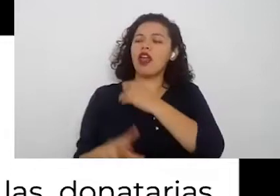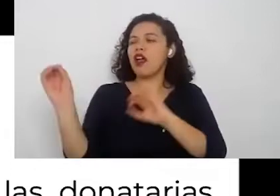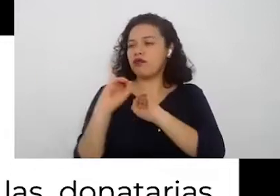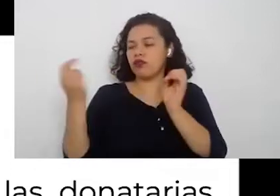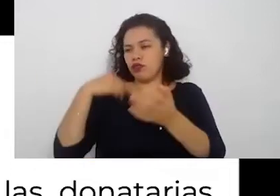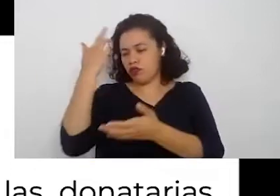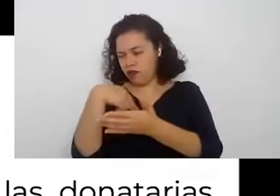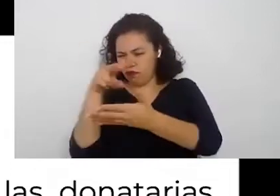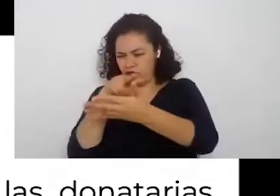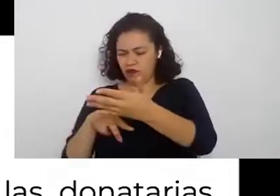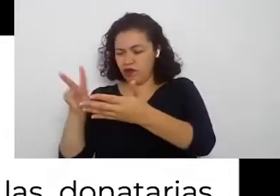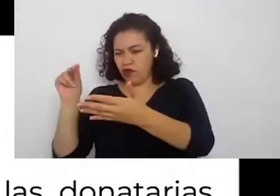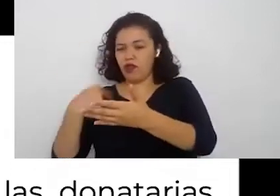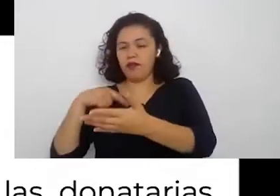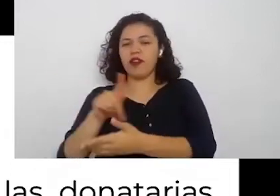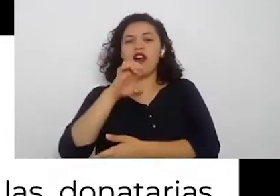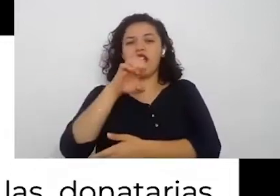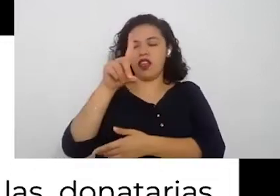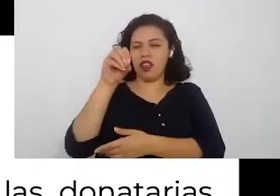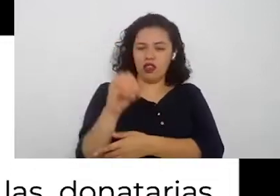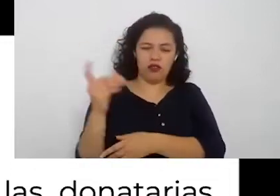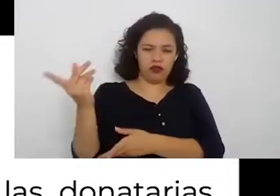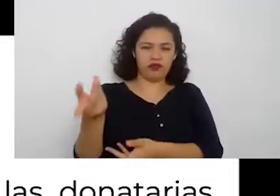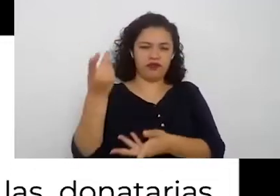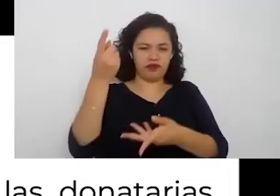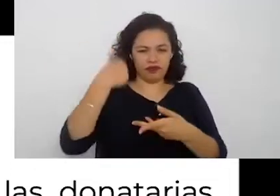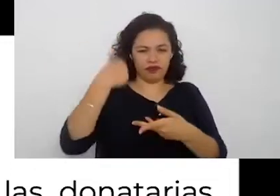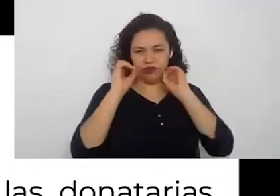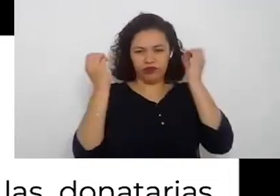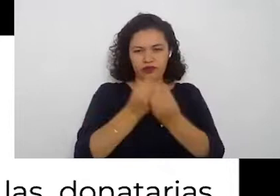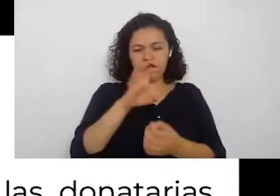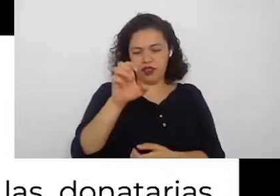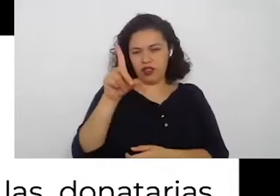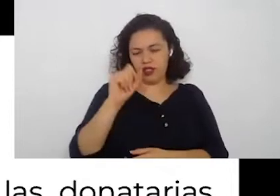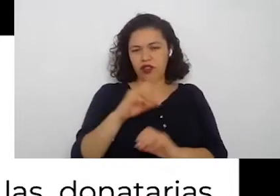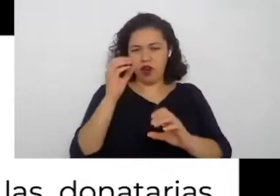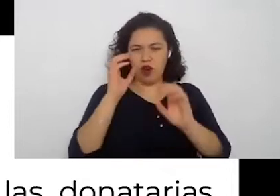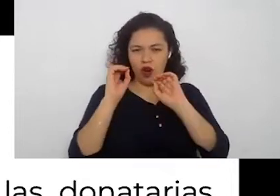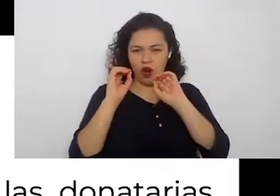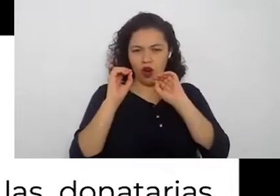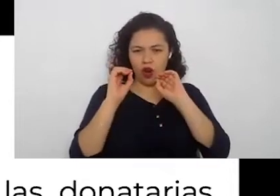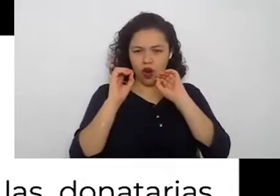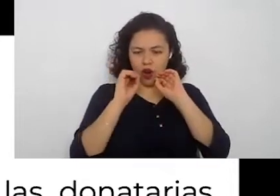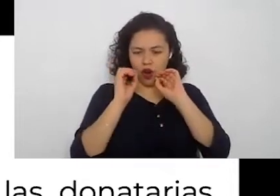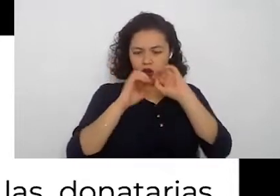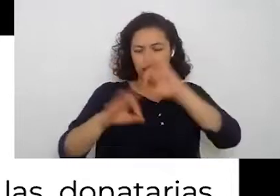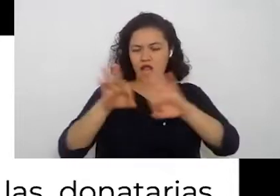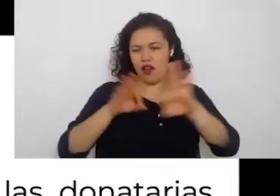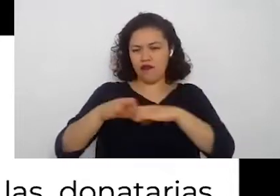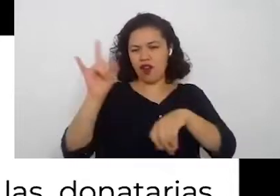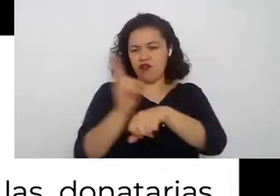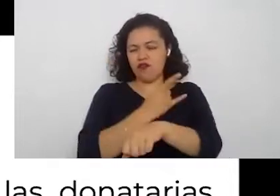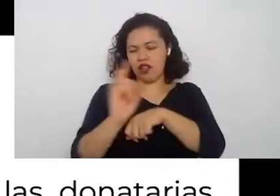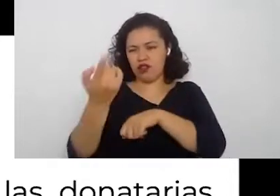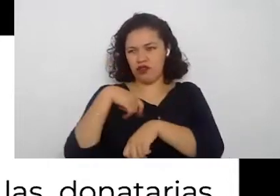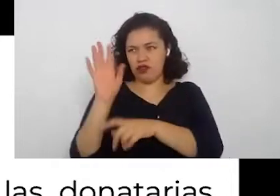parte de ser un EDO, una entidad que deduce operaciones simuladas. Hubo una multa, se revisó,